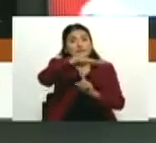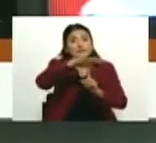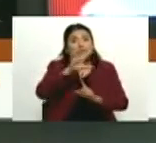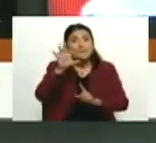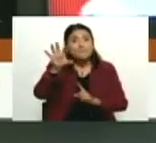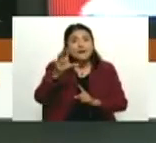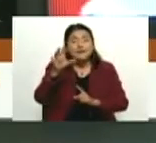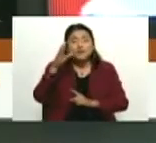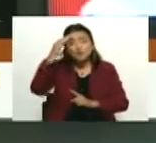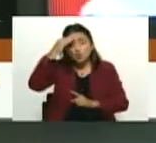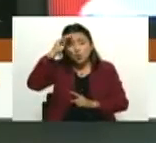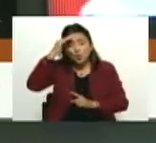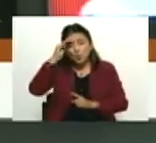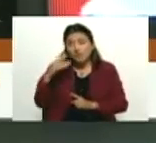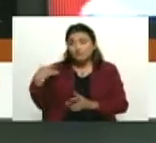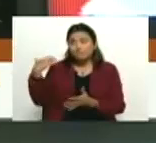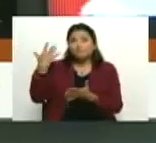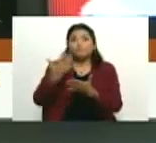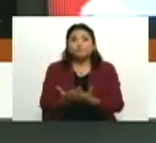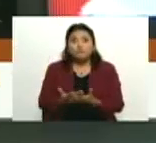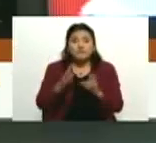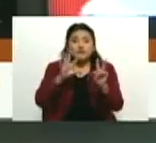de lo que ha hecho Cuba en estos 70 años.